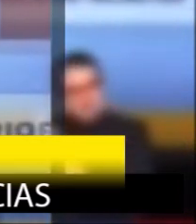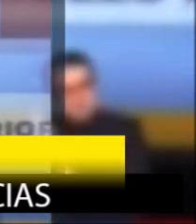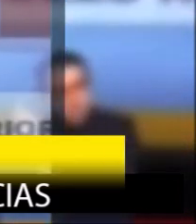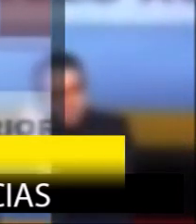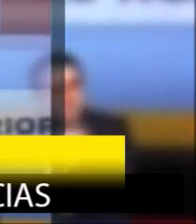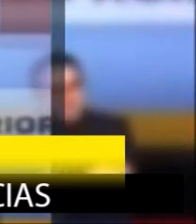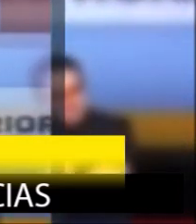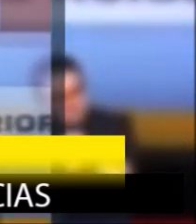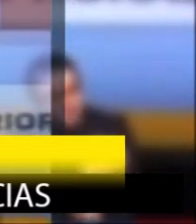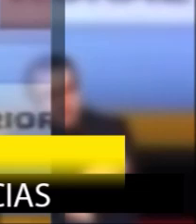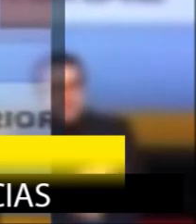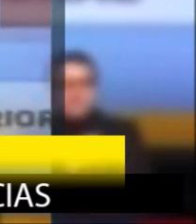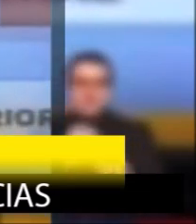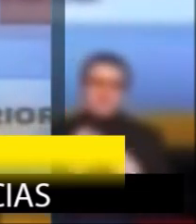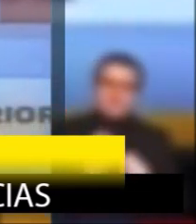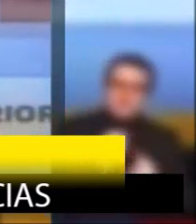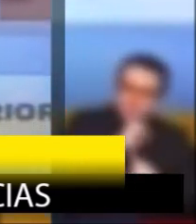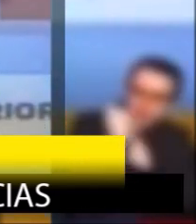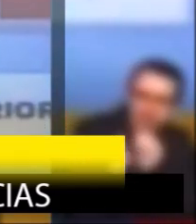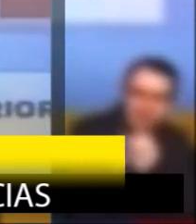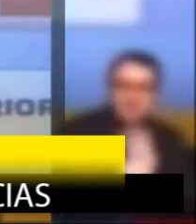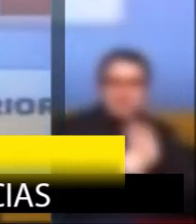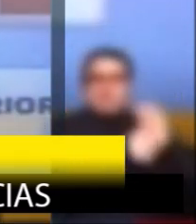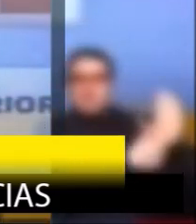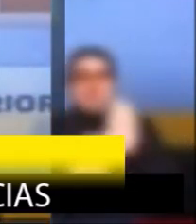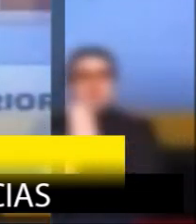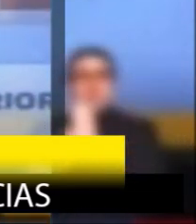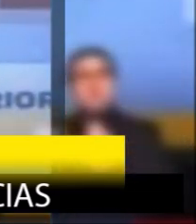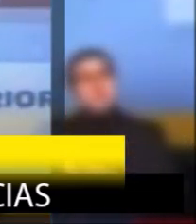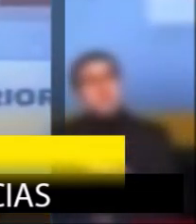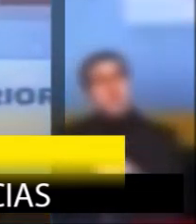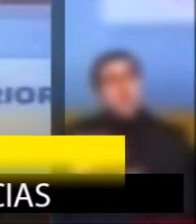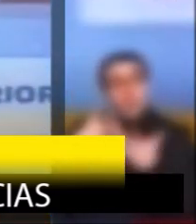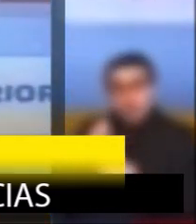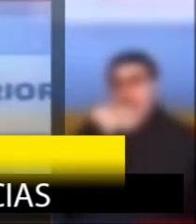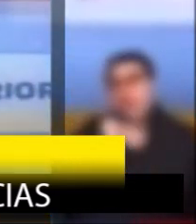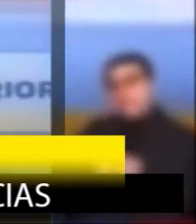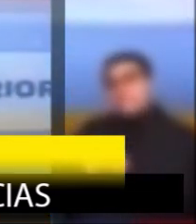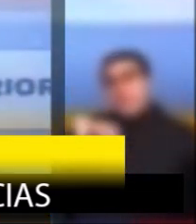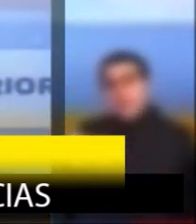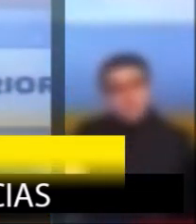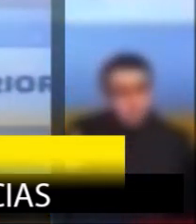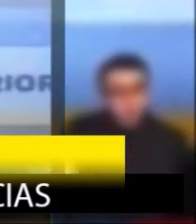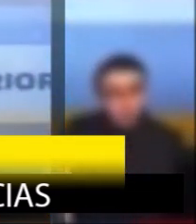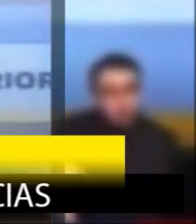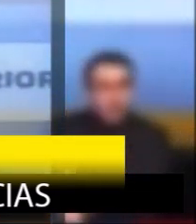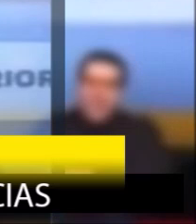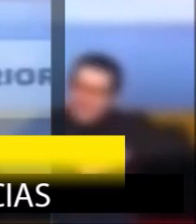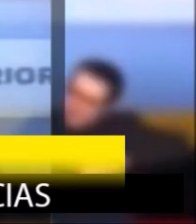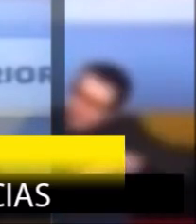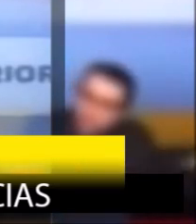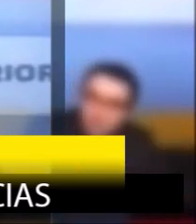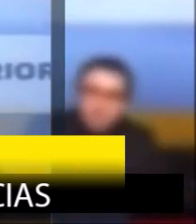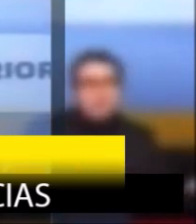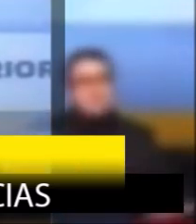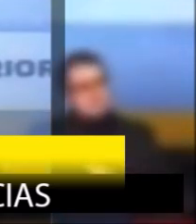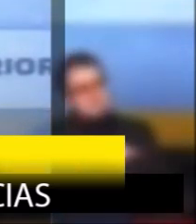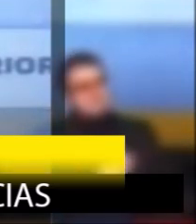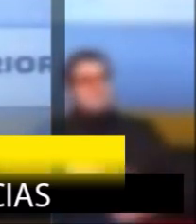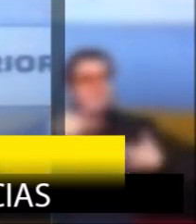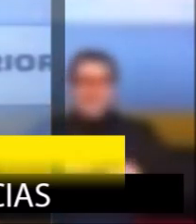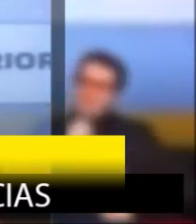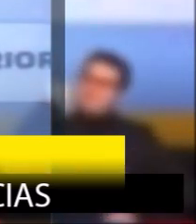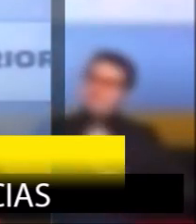puede trabajar en un lugar medio tiempo y puede trabajar en otro lugar otro medio tiempo y puede hacer una prestación de servicios el fin de semana. Eso es